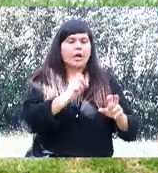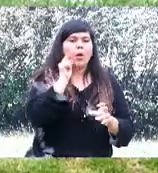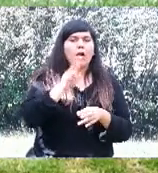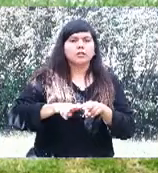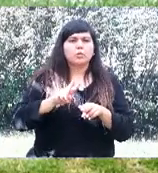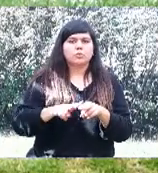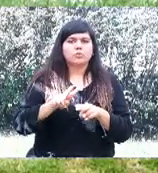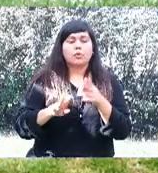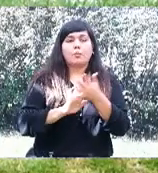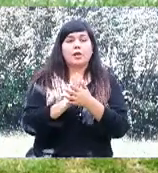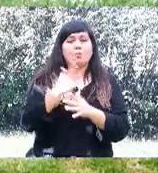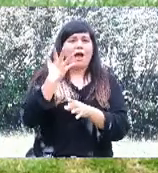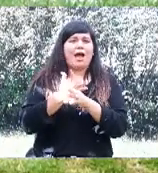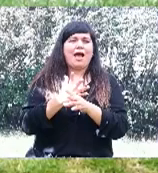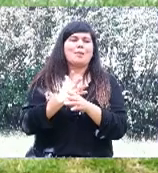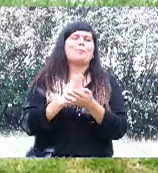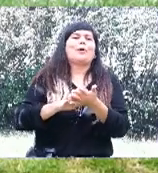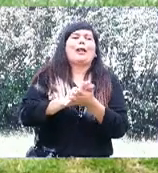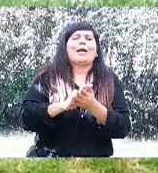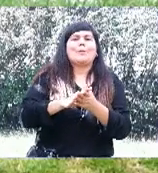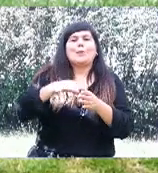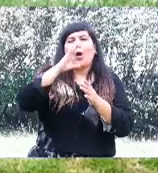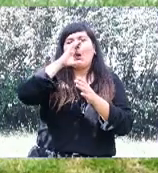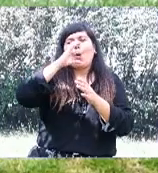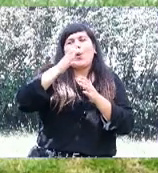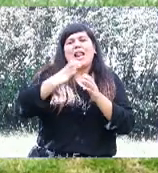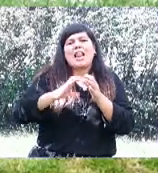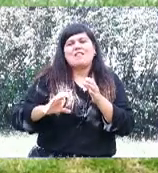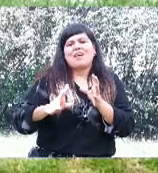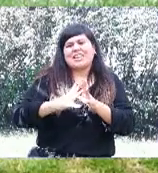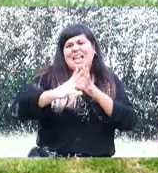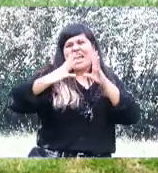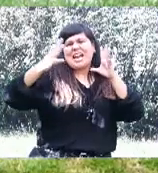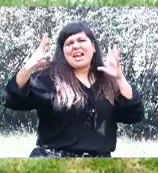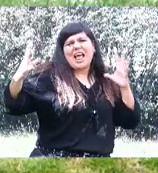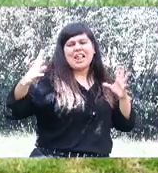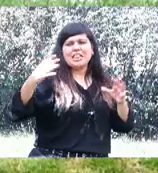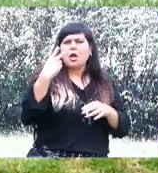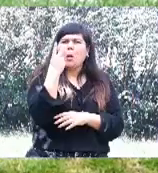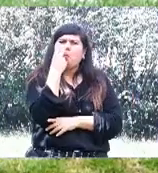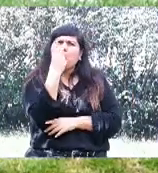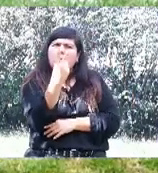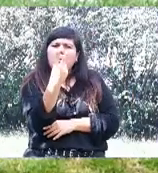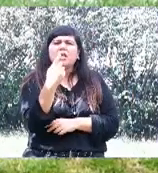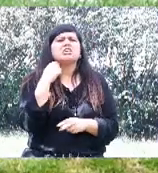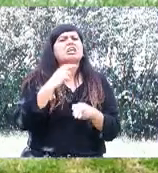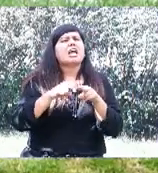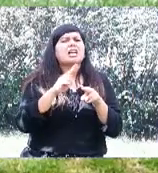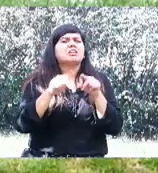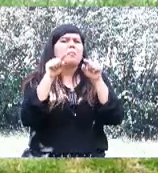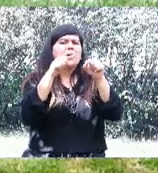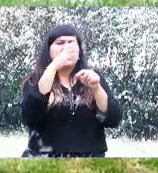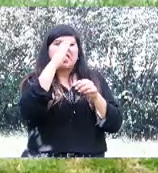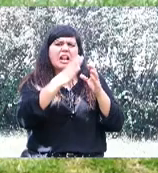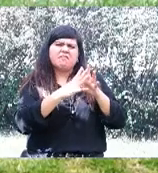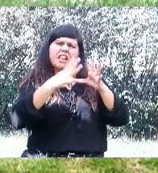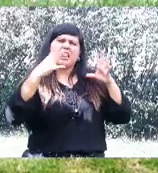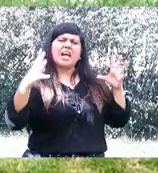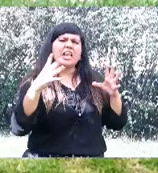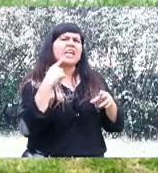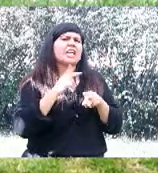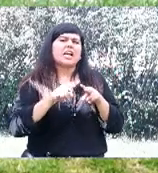sabemos que hay un elefante gigante en la en la pieza No es cierto y lo estamos observando ahora tenemos que ver qué hacer con ese elefante gigante